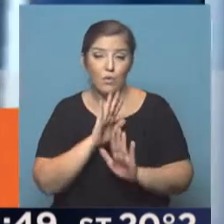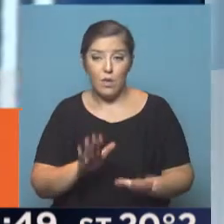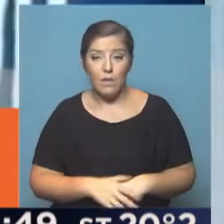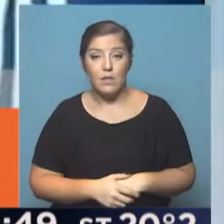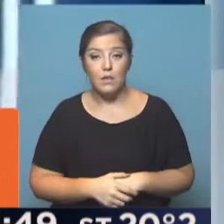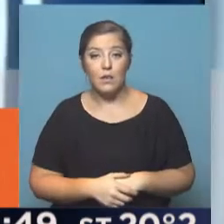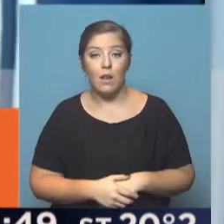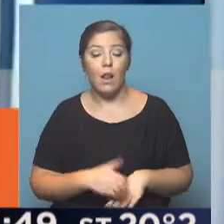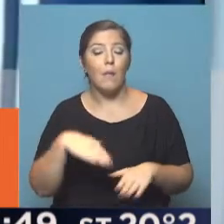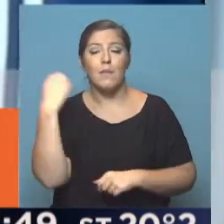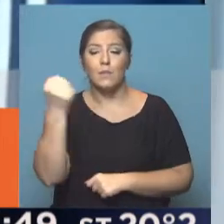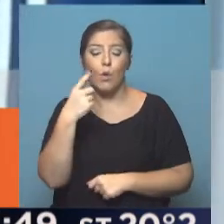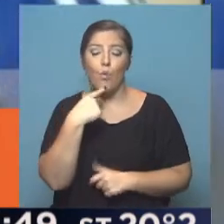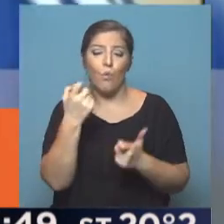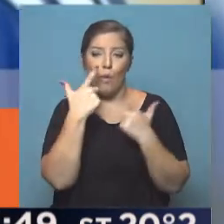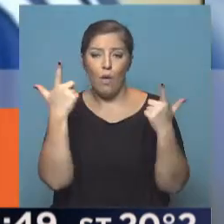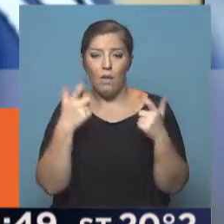el más grande sin ninguna duda.